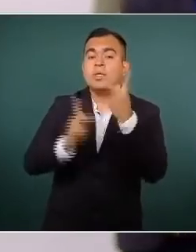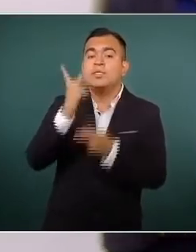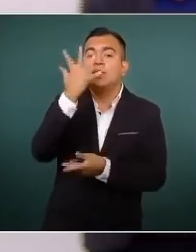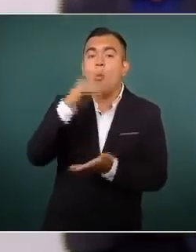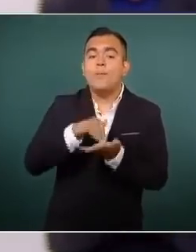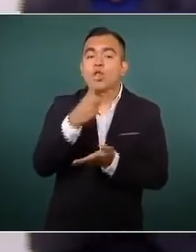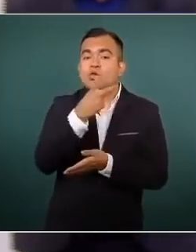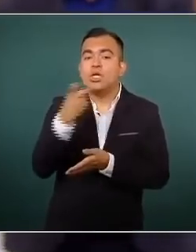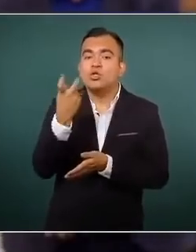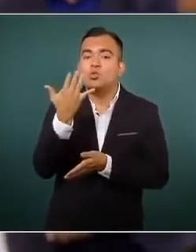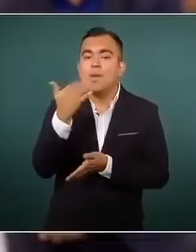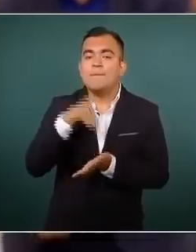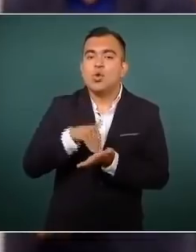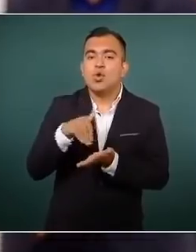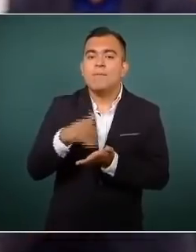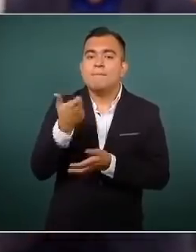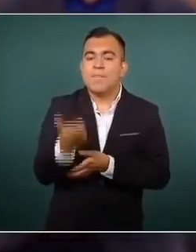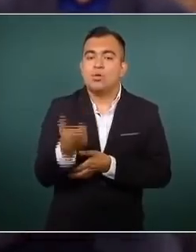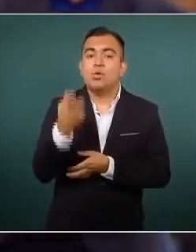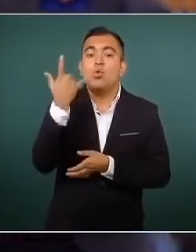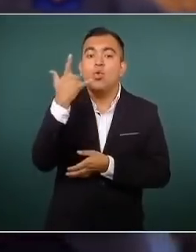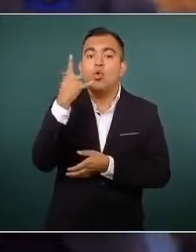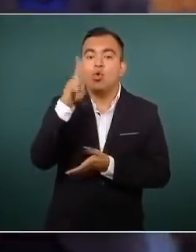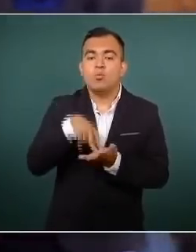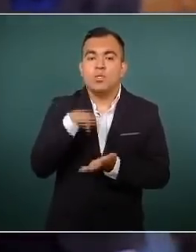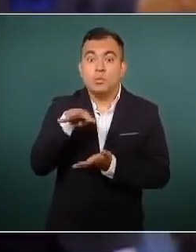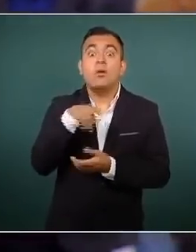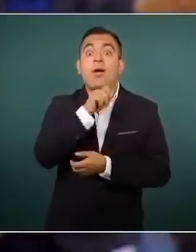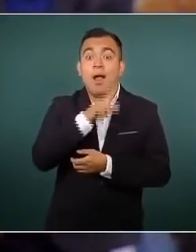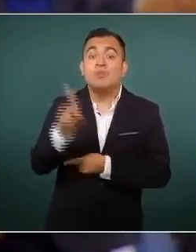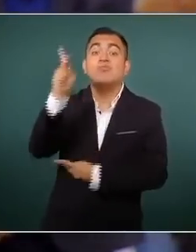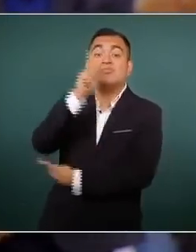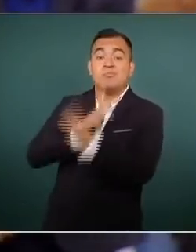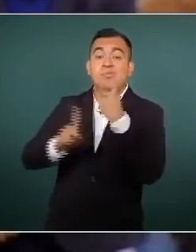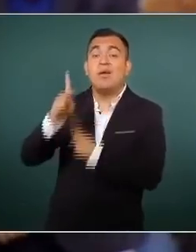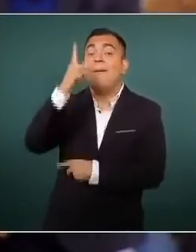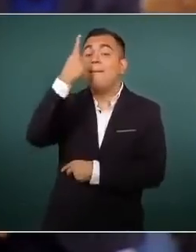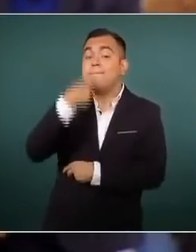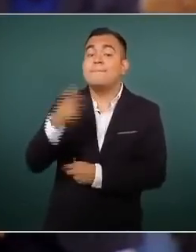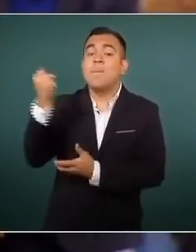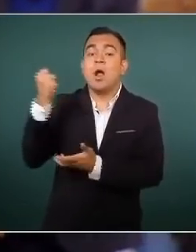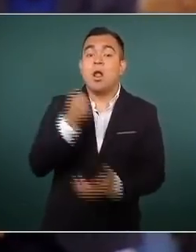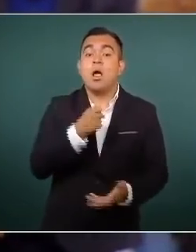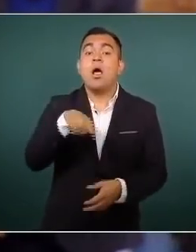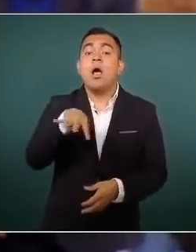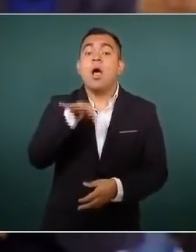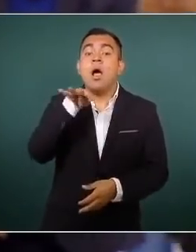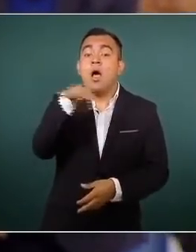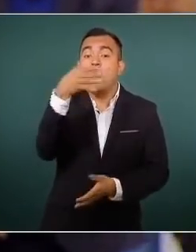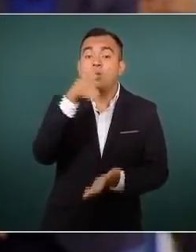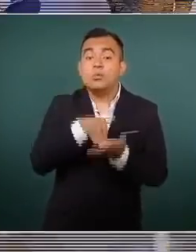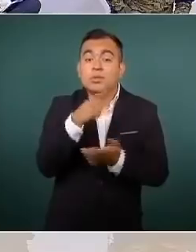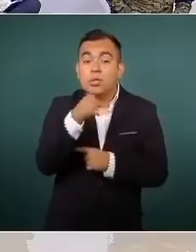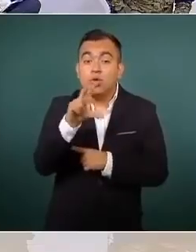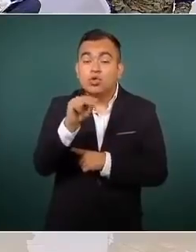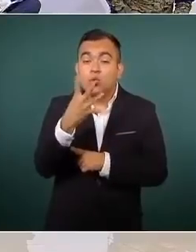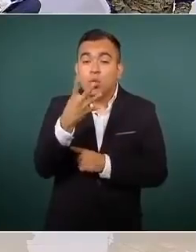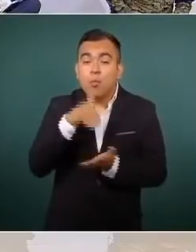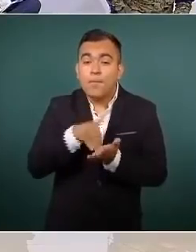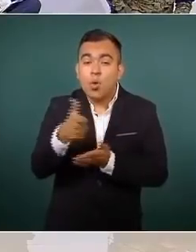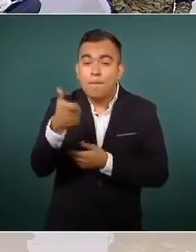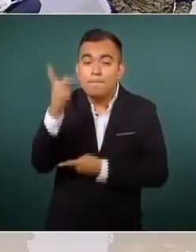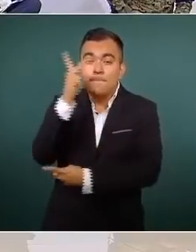En julio de 2019, Jalisco pide un préstamo para refinanciar deuda pública por 14.184 millones de